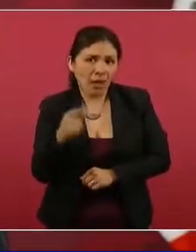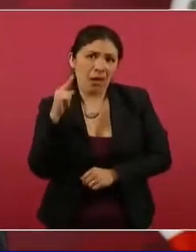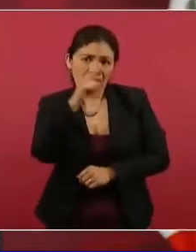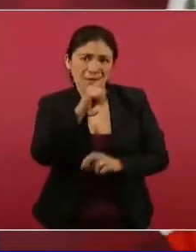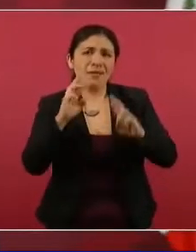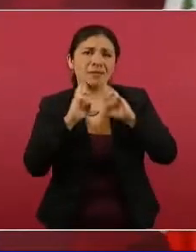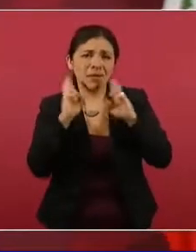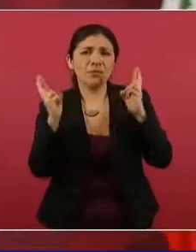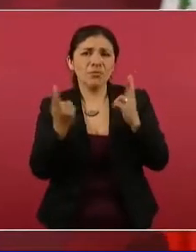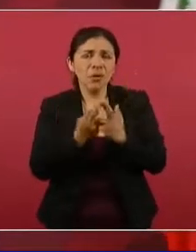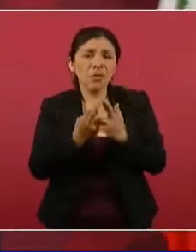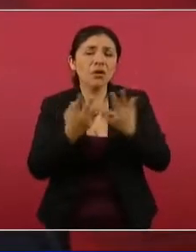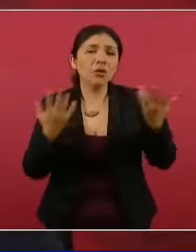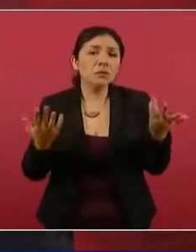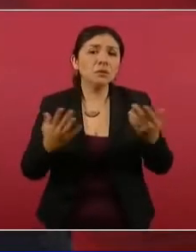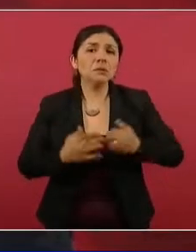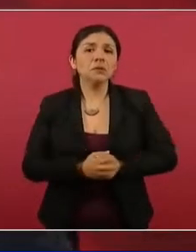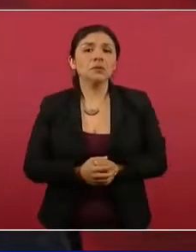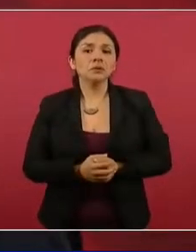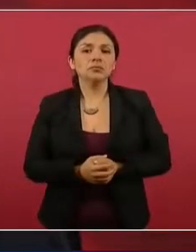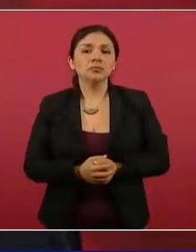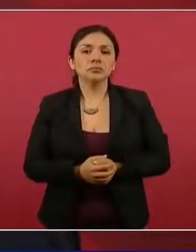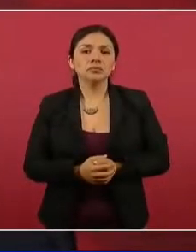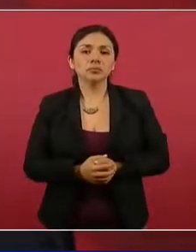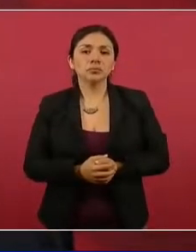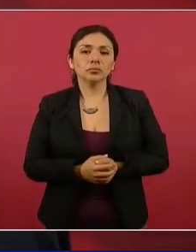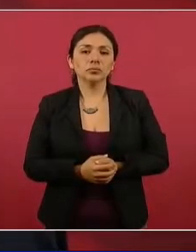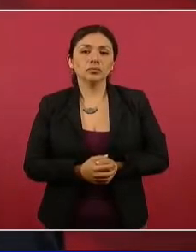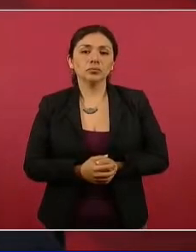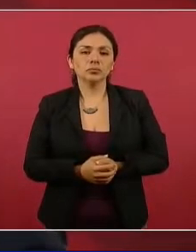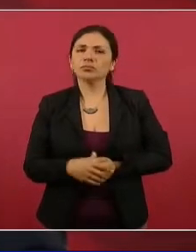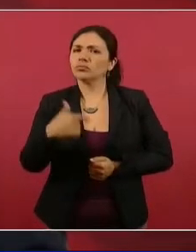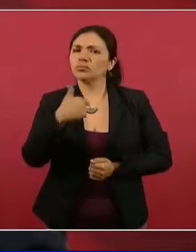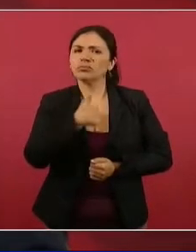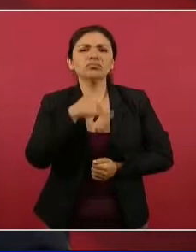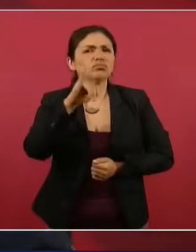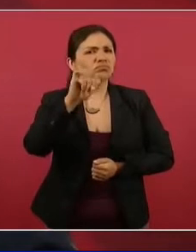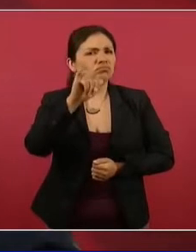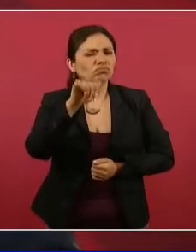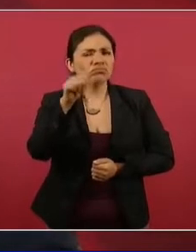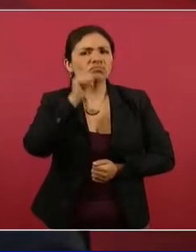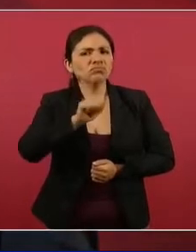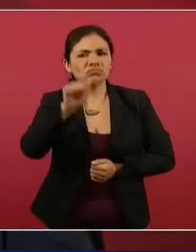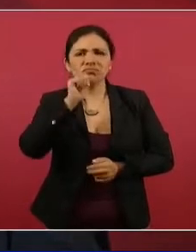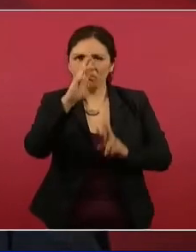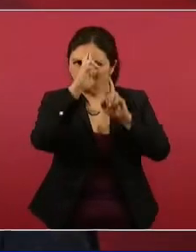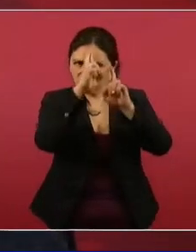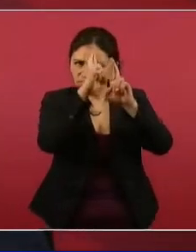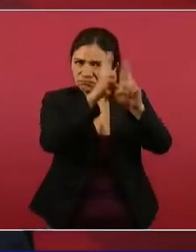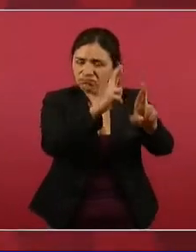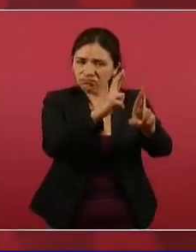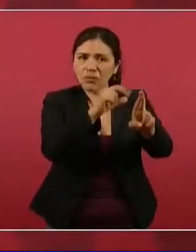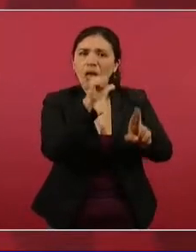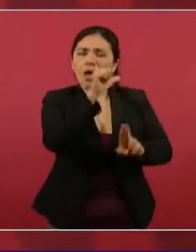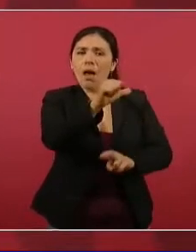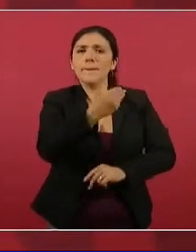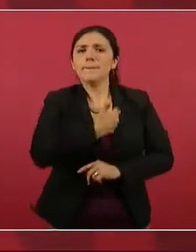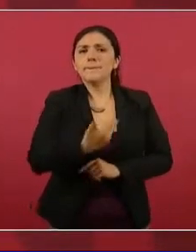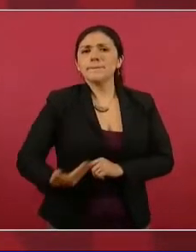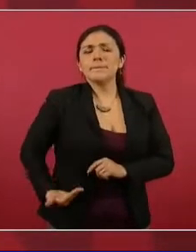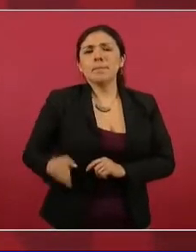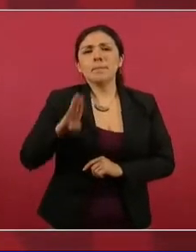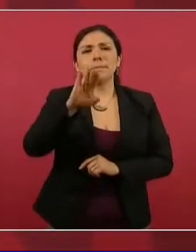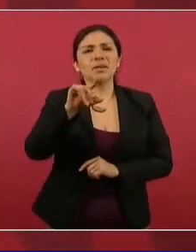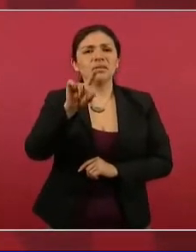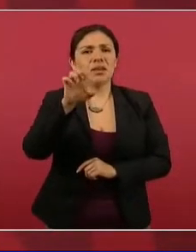cumbre. Le tenemos todo nuestro respeto al